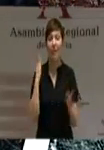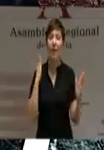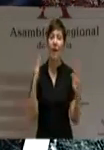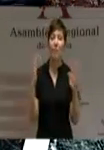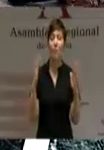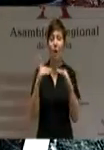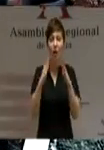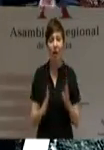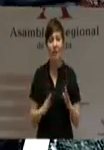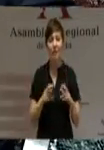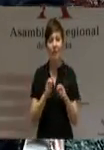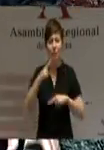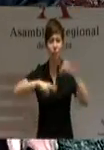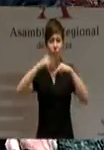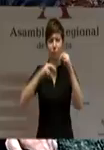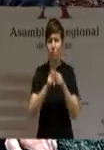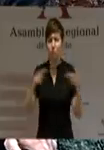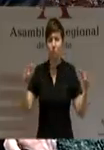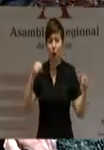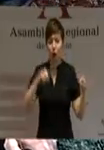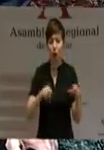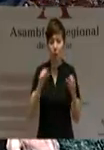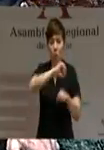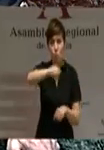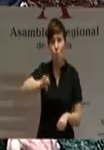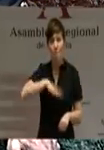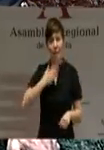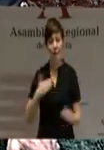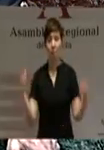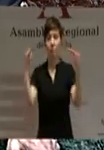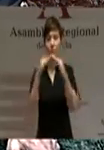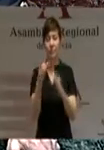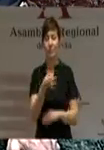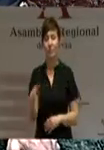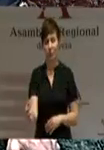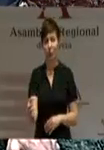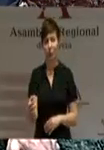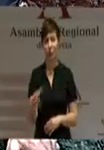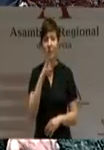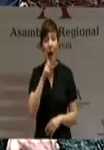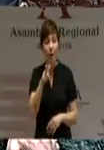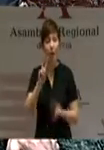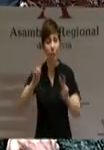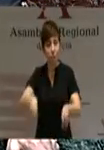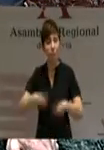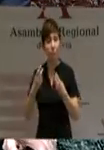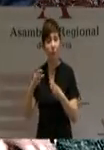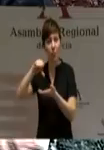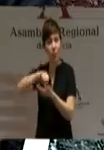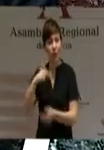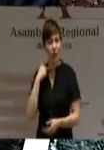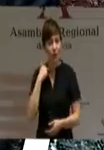sin embargo, crecían como setas de un día para otro los edificios y, sin embargo, la recuperación de la ciudad de Lorca se